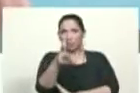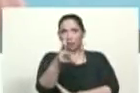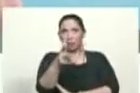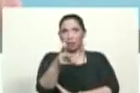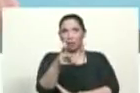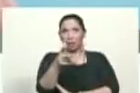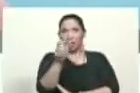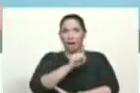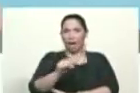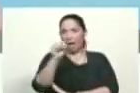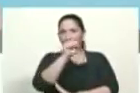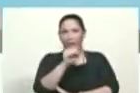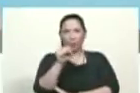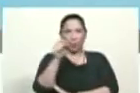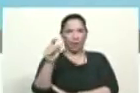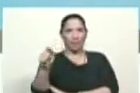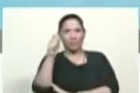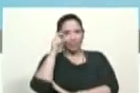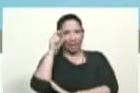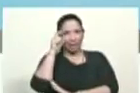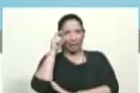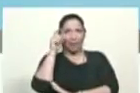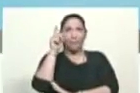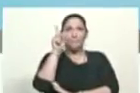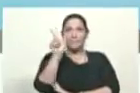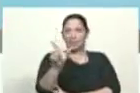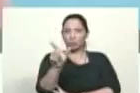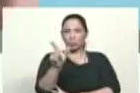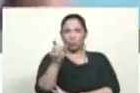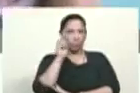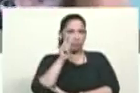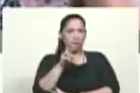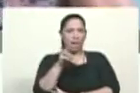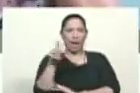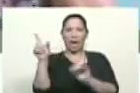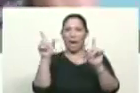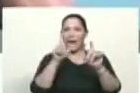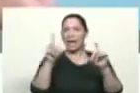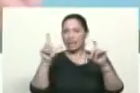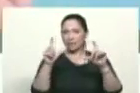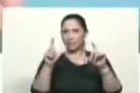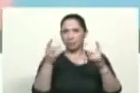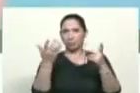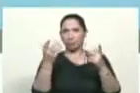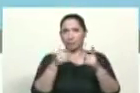cuenta @taniapcv para que ustedes los vean. Y llamaban a una constituyente